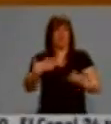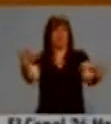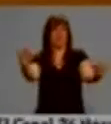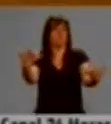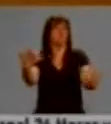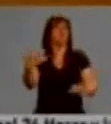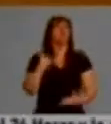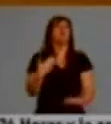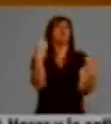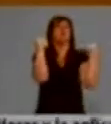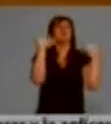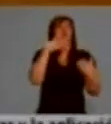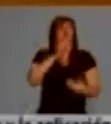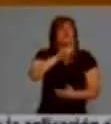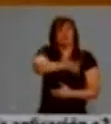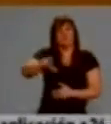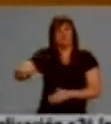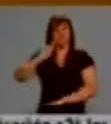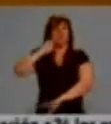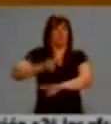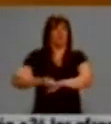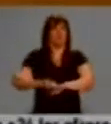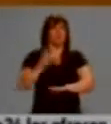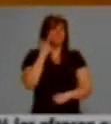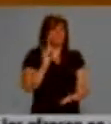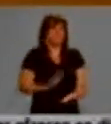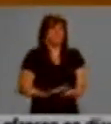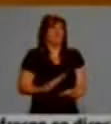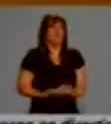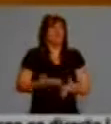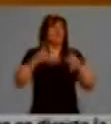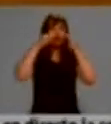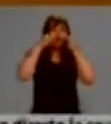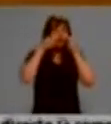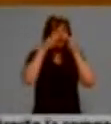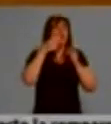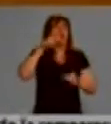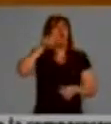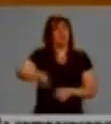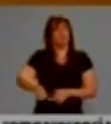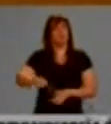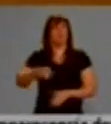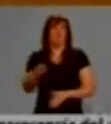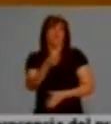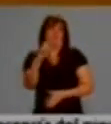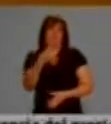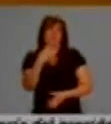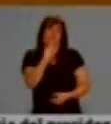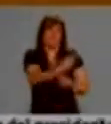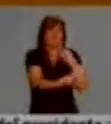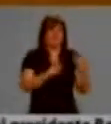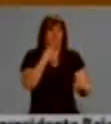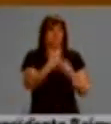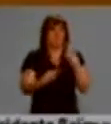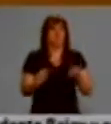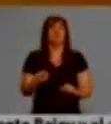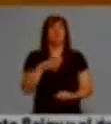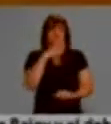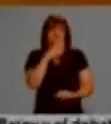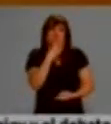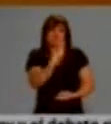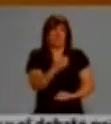sino a los jueces, establecer la verdad sobre las insidias del señor Bárcenas. Se ha dicho con